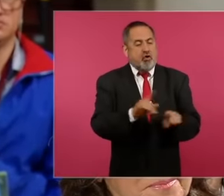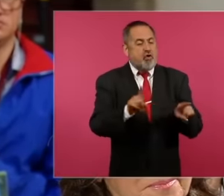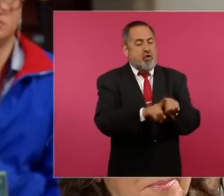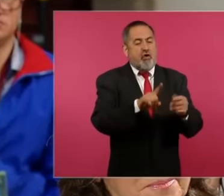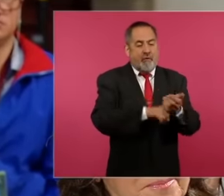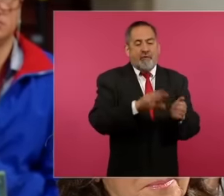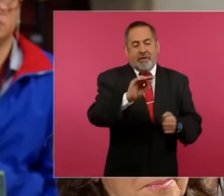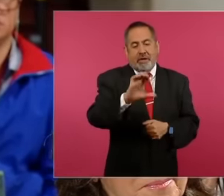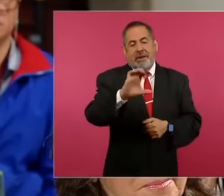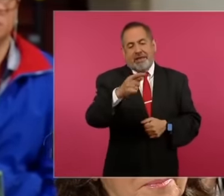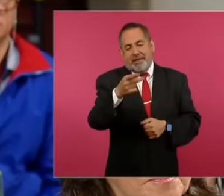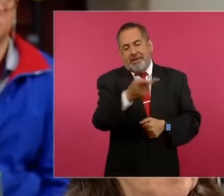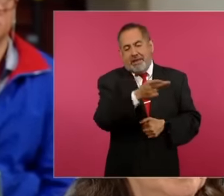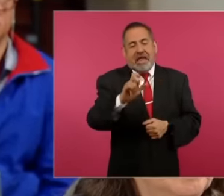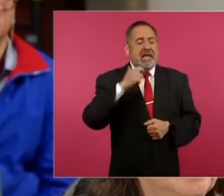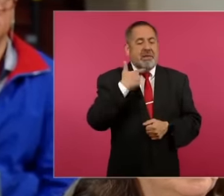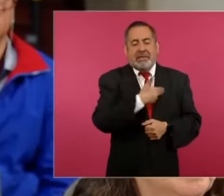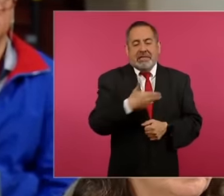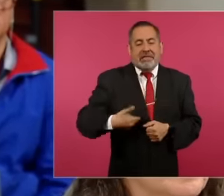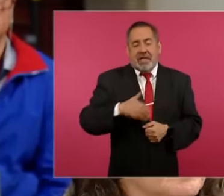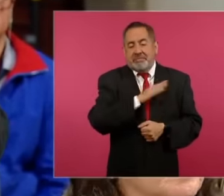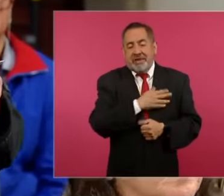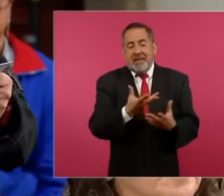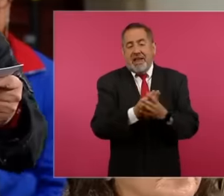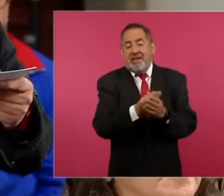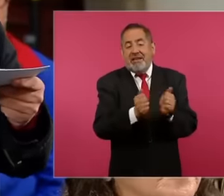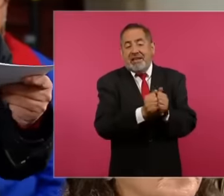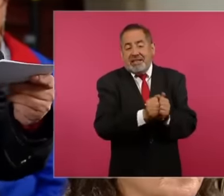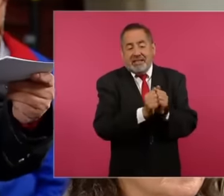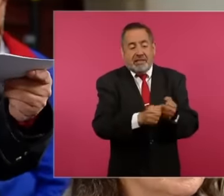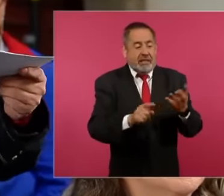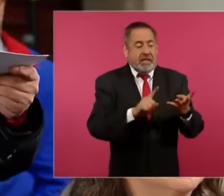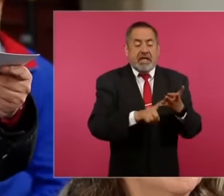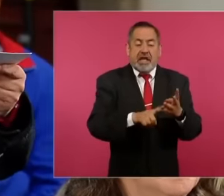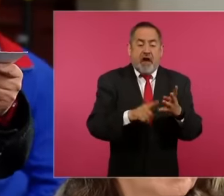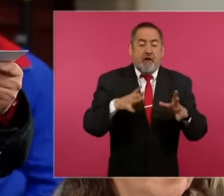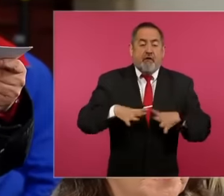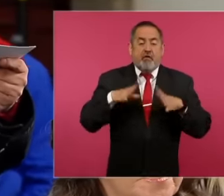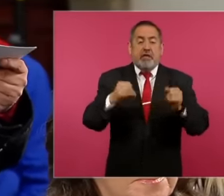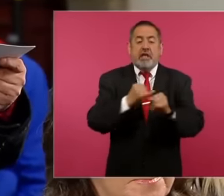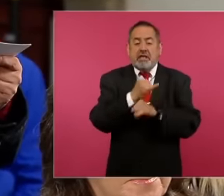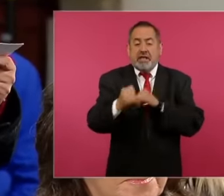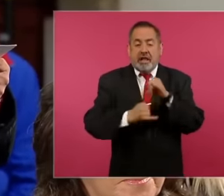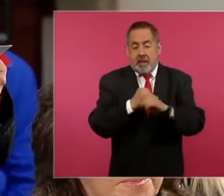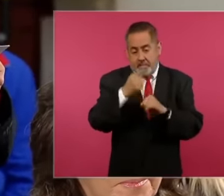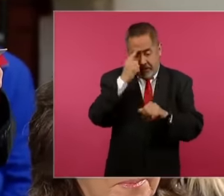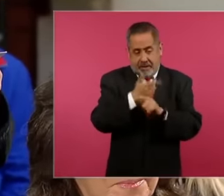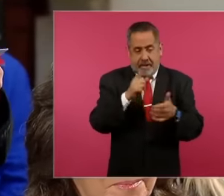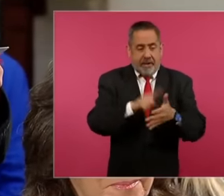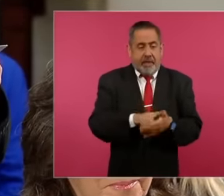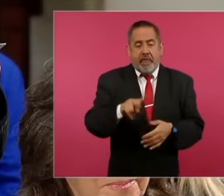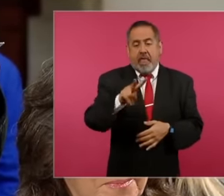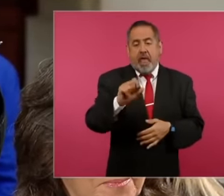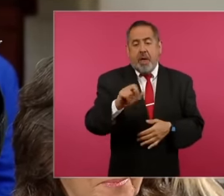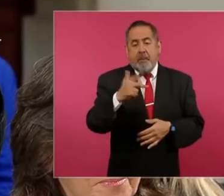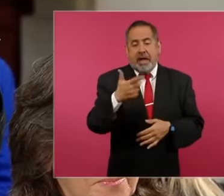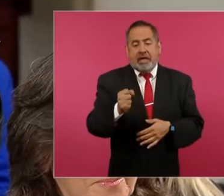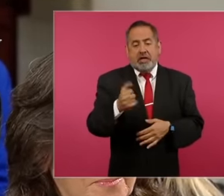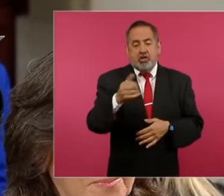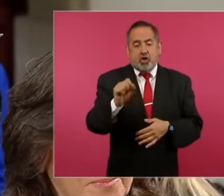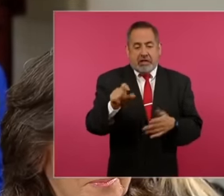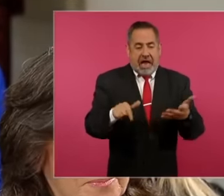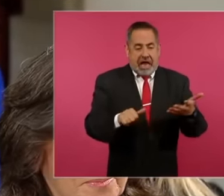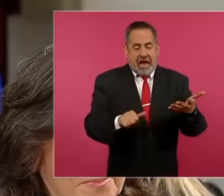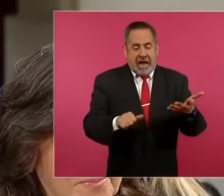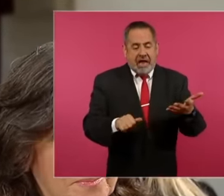Calderón, el expresidente español, y Fundación Internacional para la Libertad de Vargas Llosa,